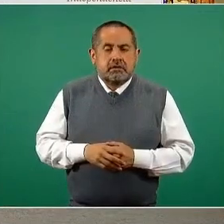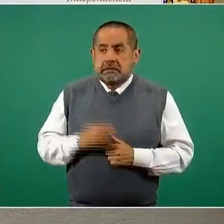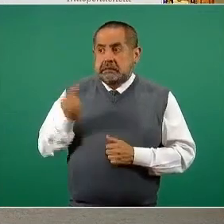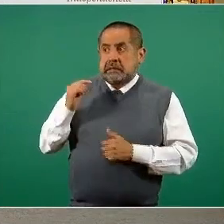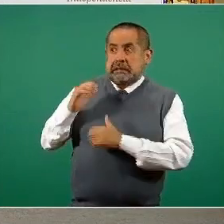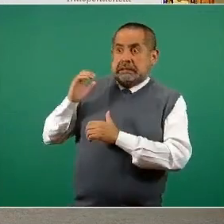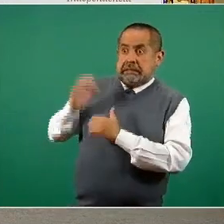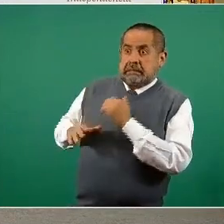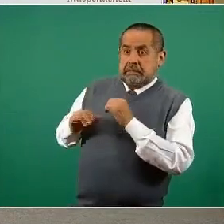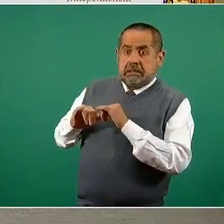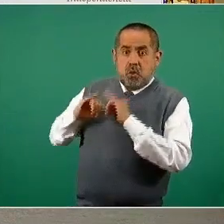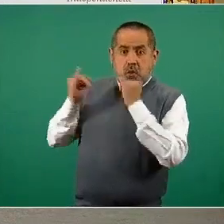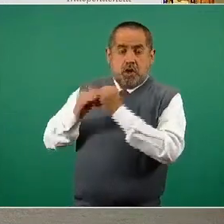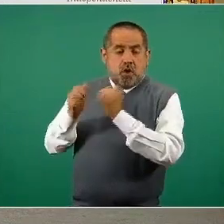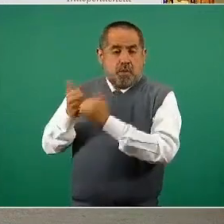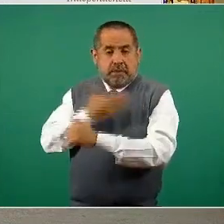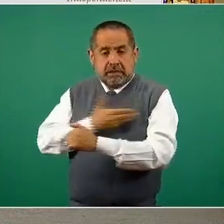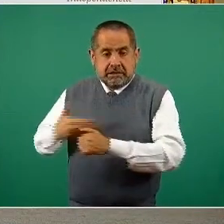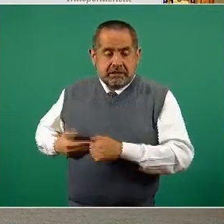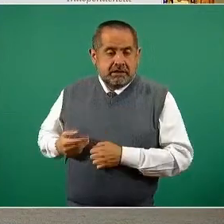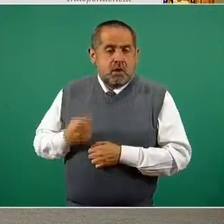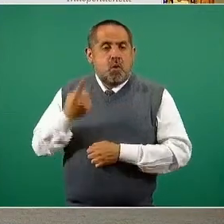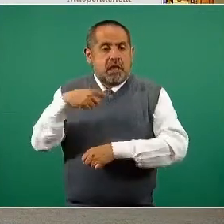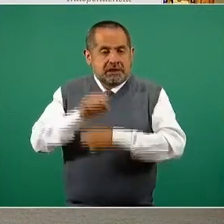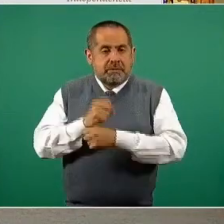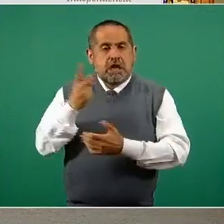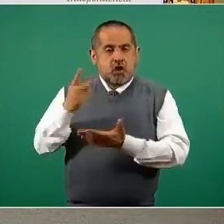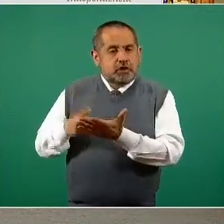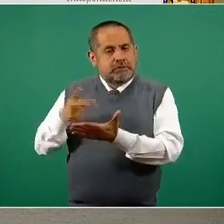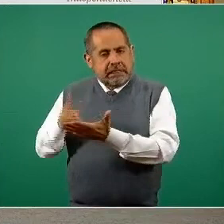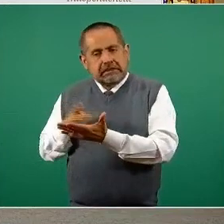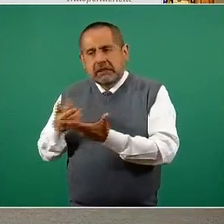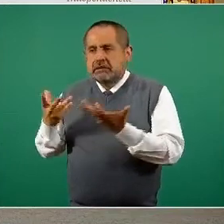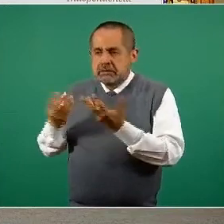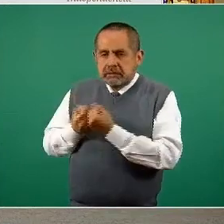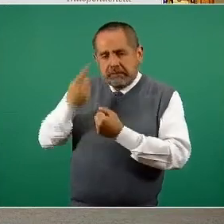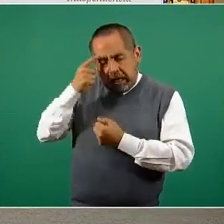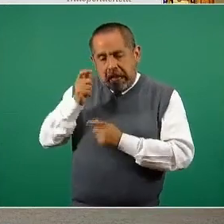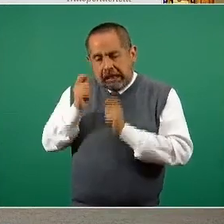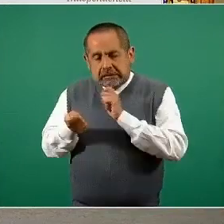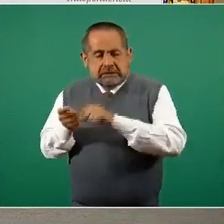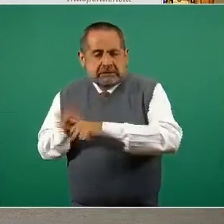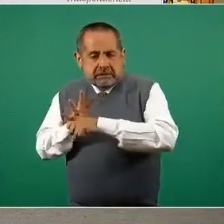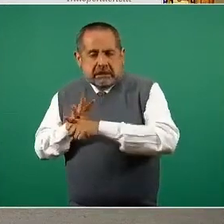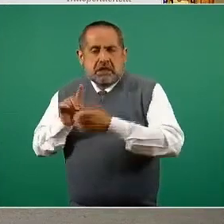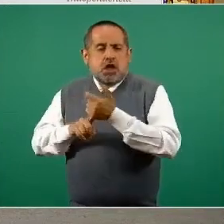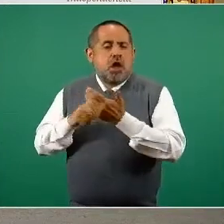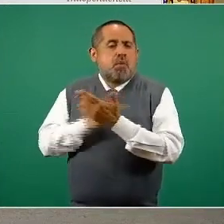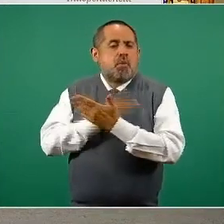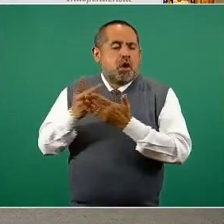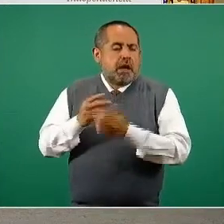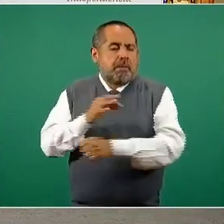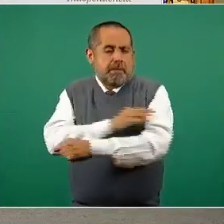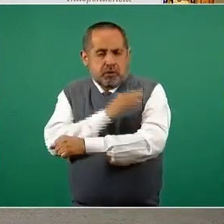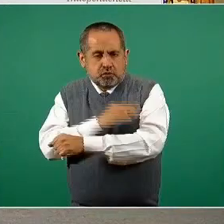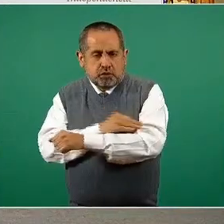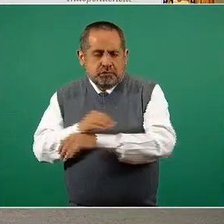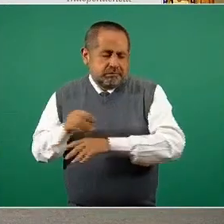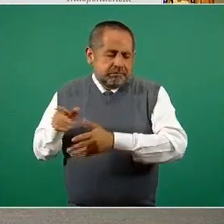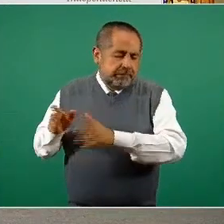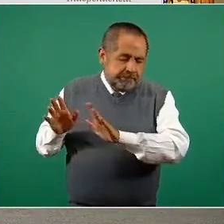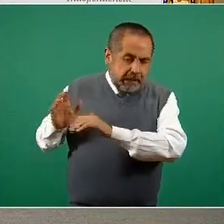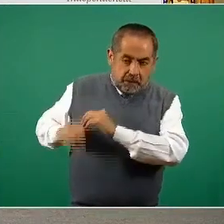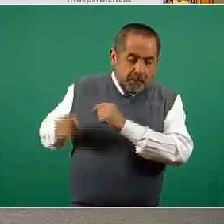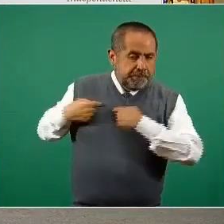terminó la reunión con el presidente, la reunión que tenemos 2 veces a la semana para el seguimiento de la epidemia y del programa de vacunación contra el virus